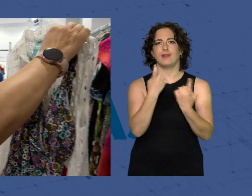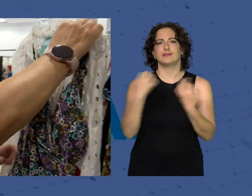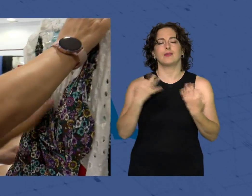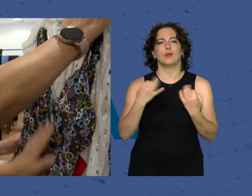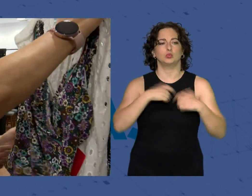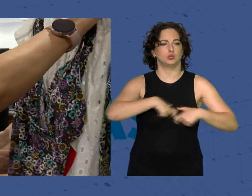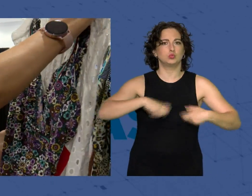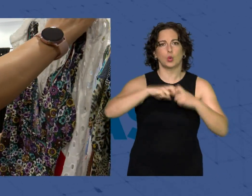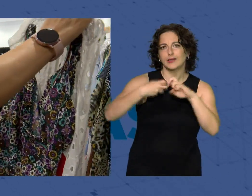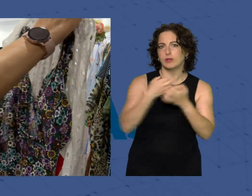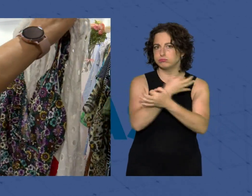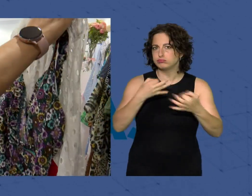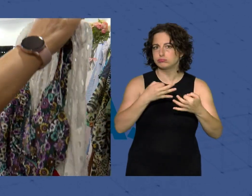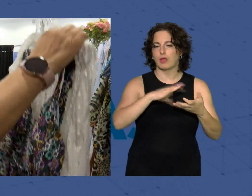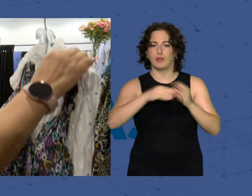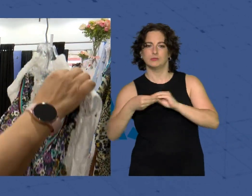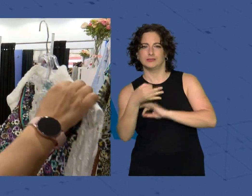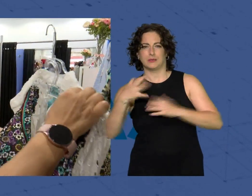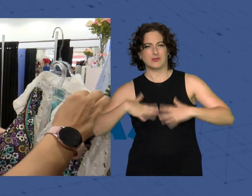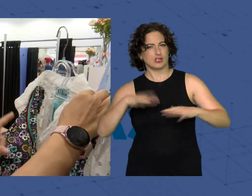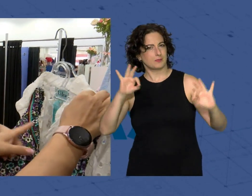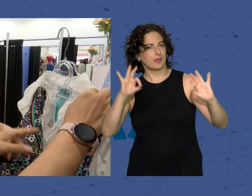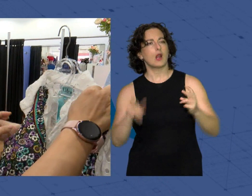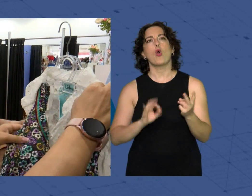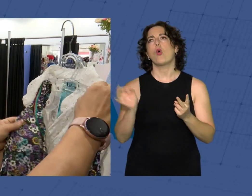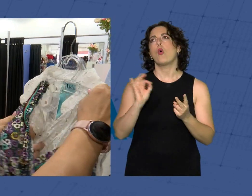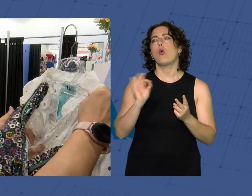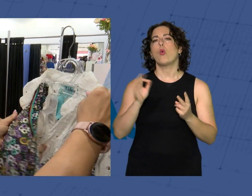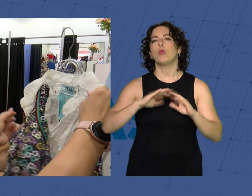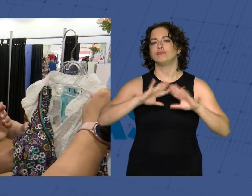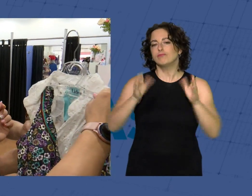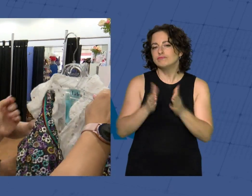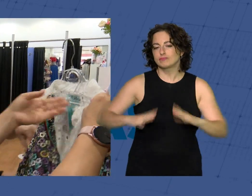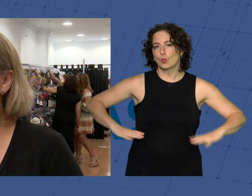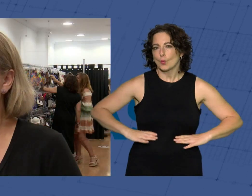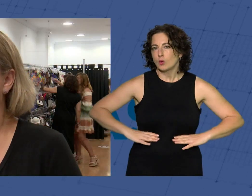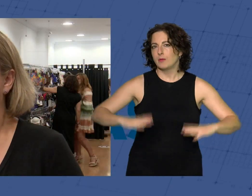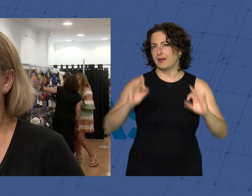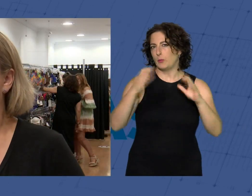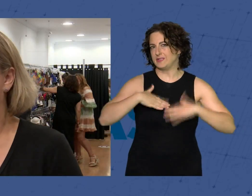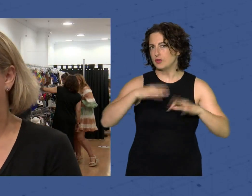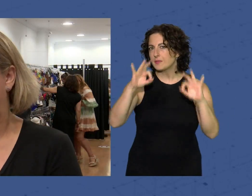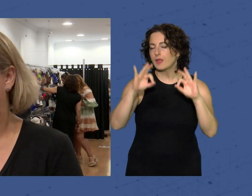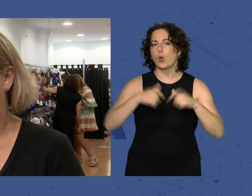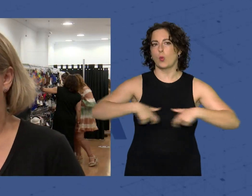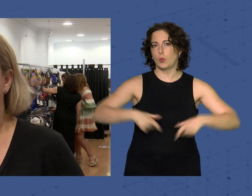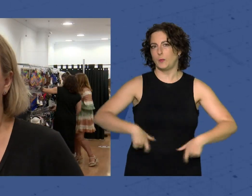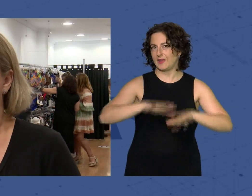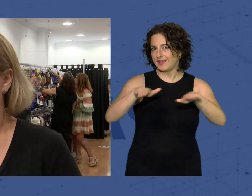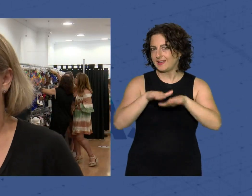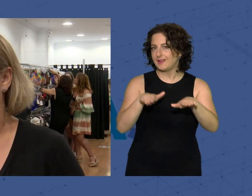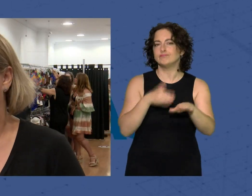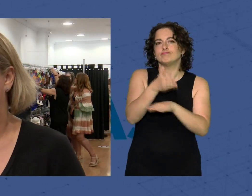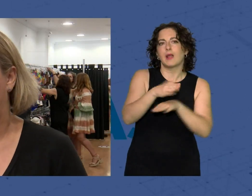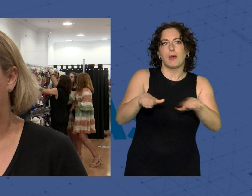un sujetador en condiciones para ponerse un vestido especial, una moldeadora para un vestido especial, un bikini donde vayan a la playa y